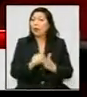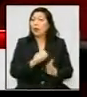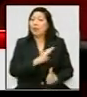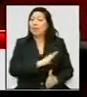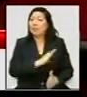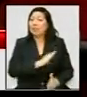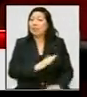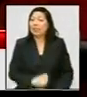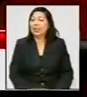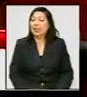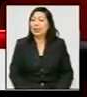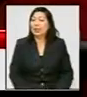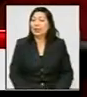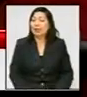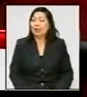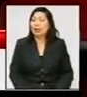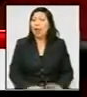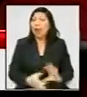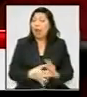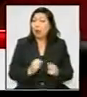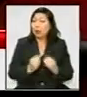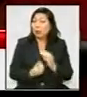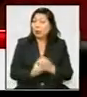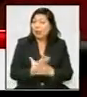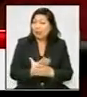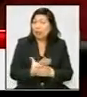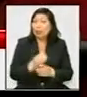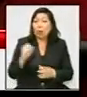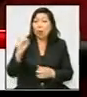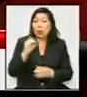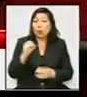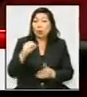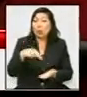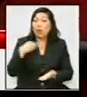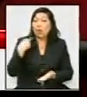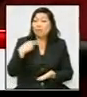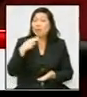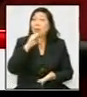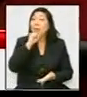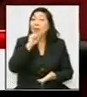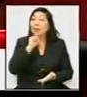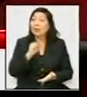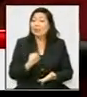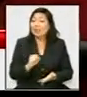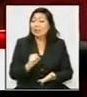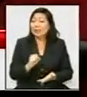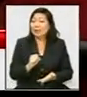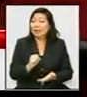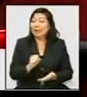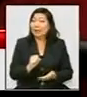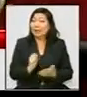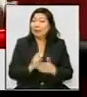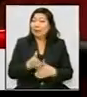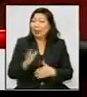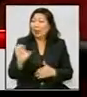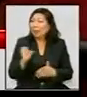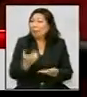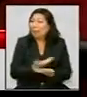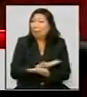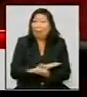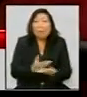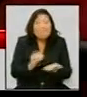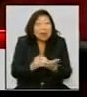fiscalía. Agosto, septiembre, octubre, noviembre, diciembre, estamos entrando enero y no ha